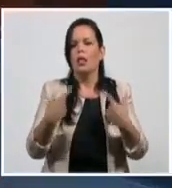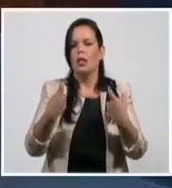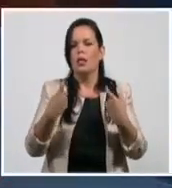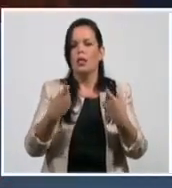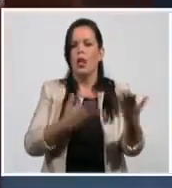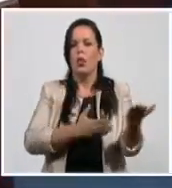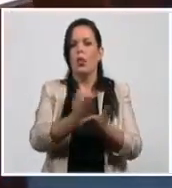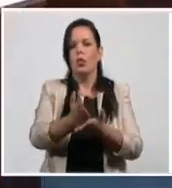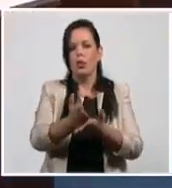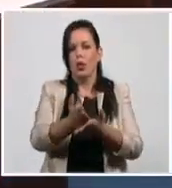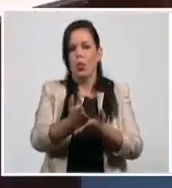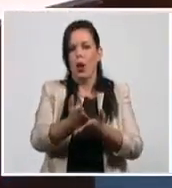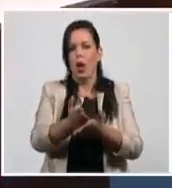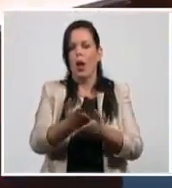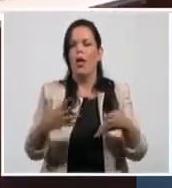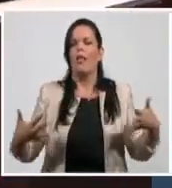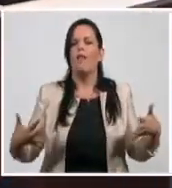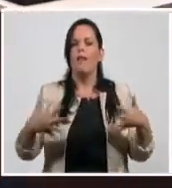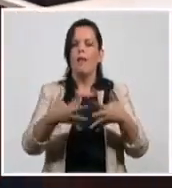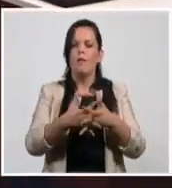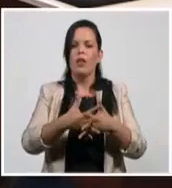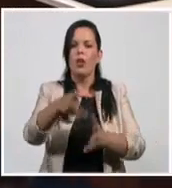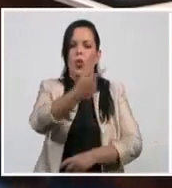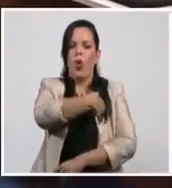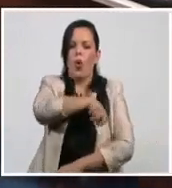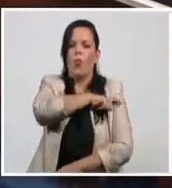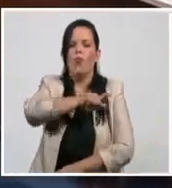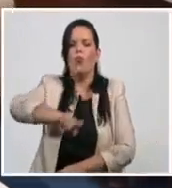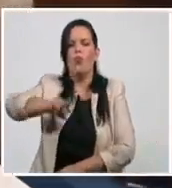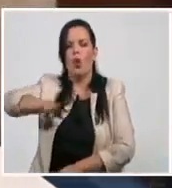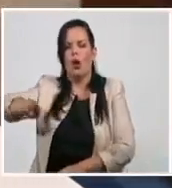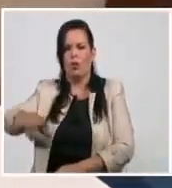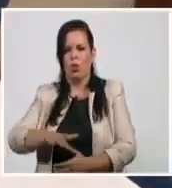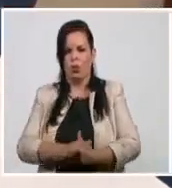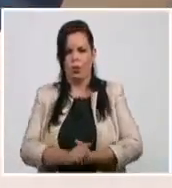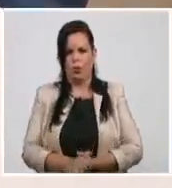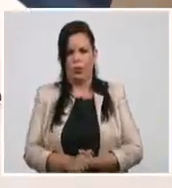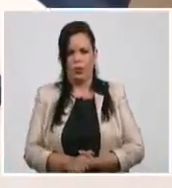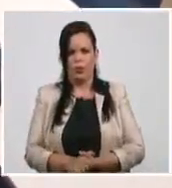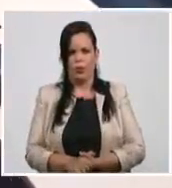todo momento el vínculo con el pueblo. Hay que tener el oído puesto en la tierra,